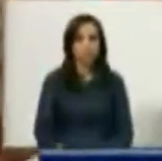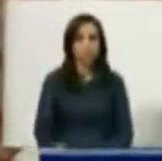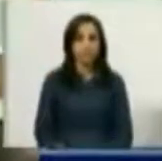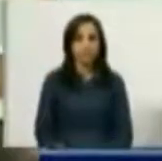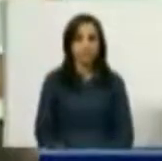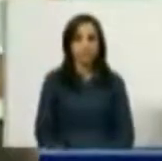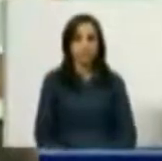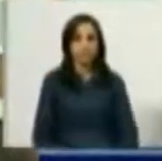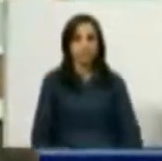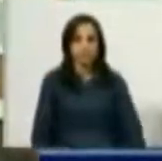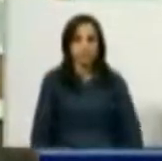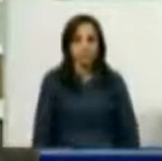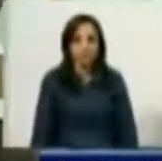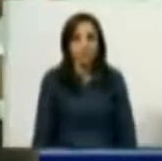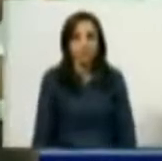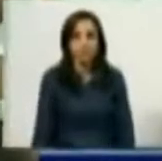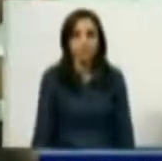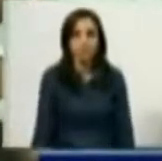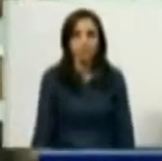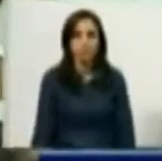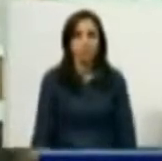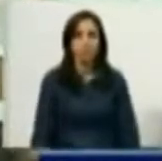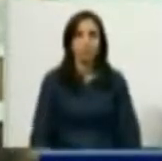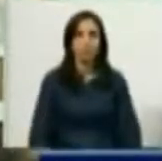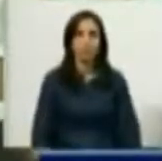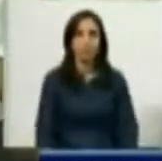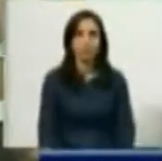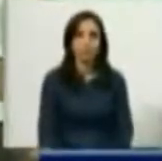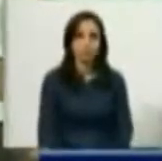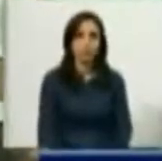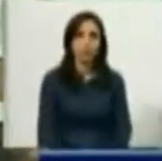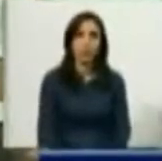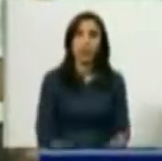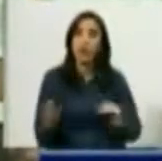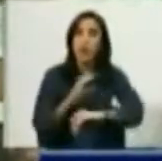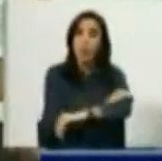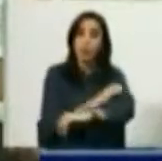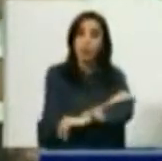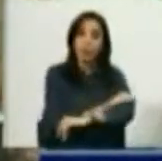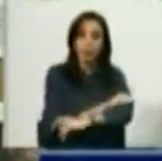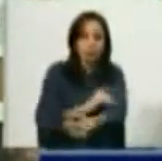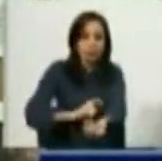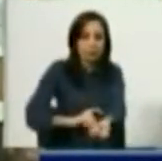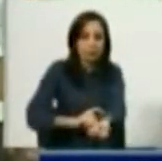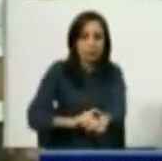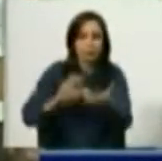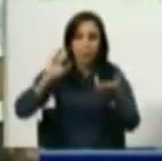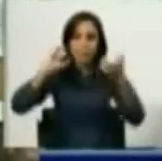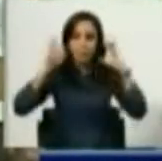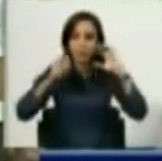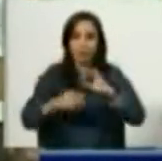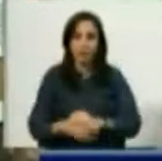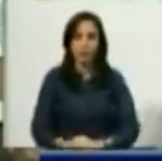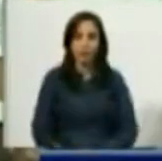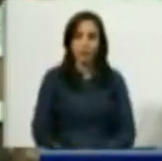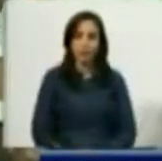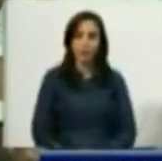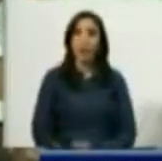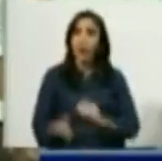esto tan ardido estos están ardidos por qué Porque antes estaba Peña Nieto